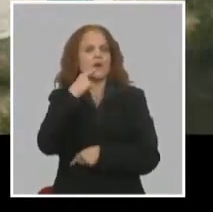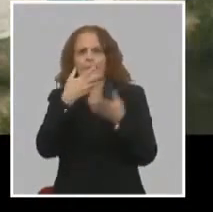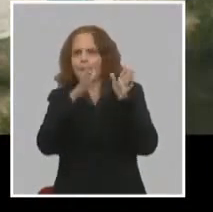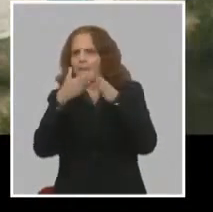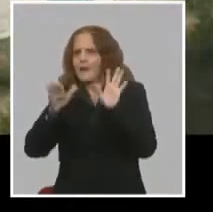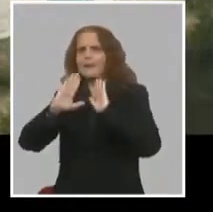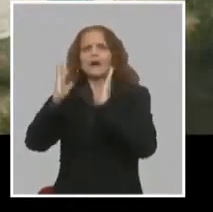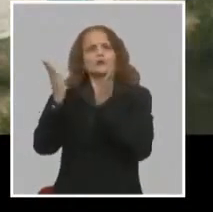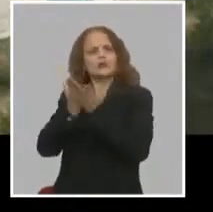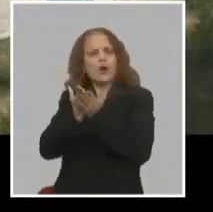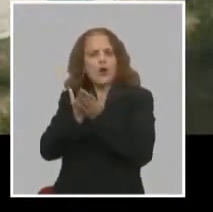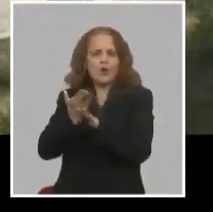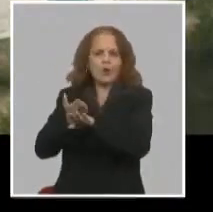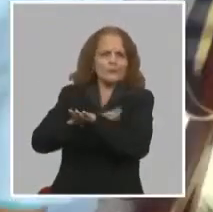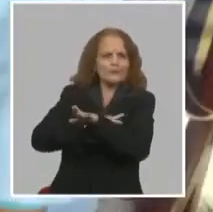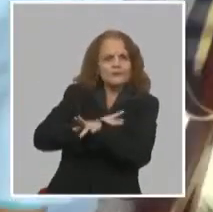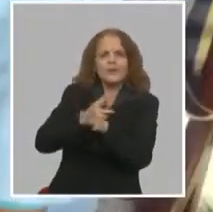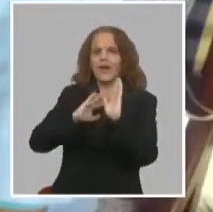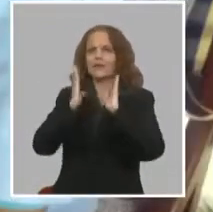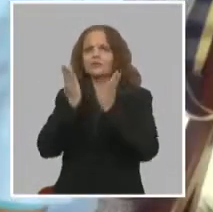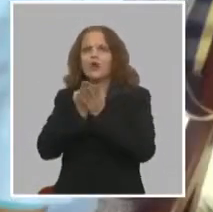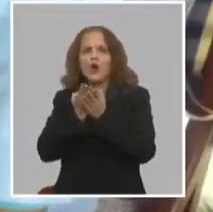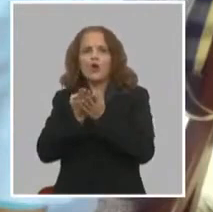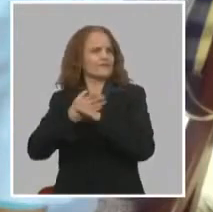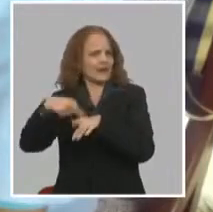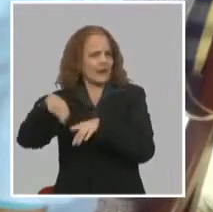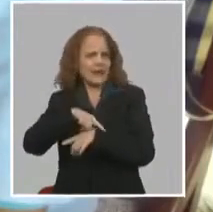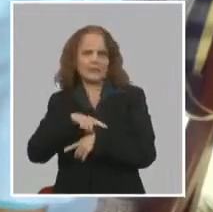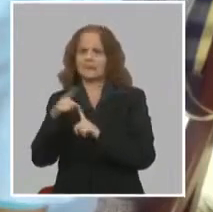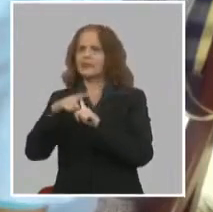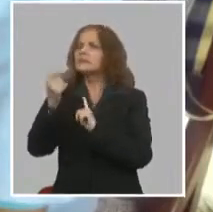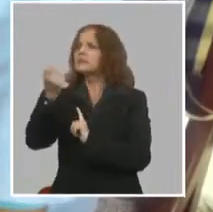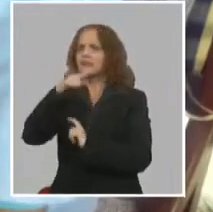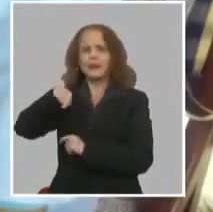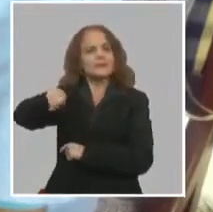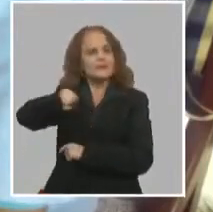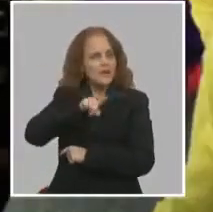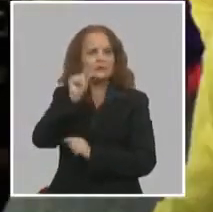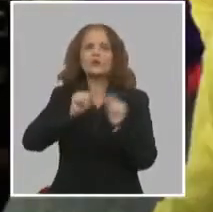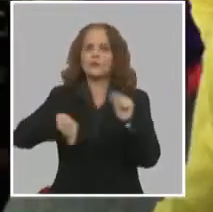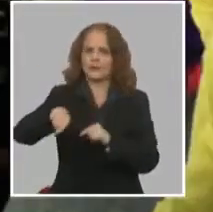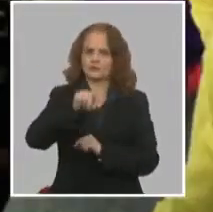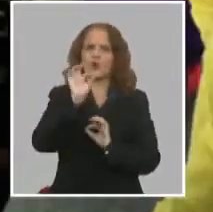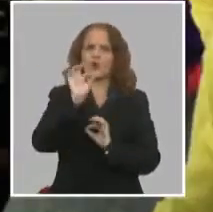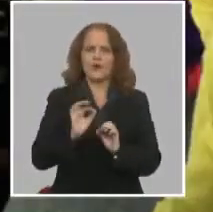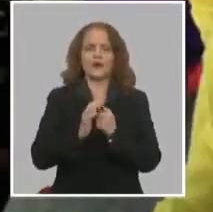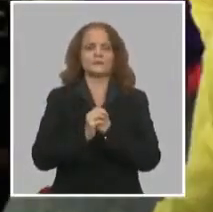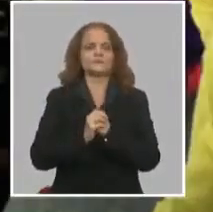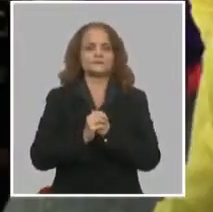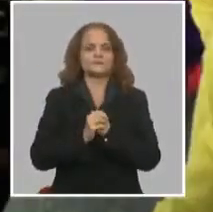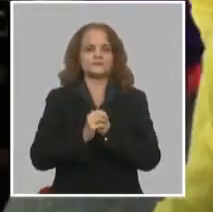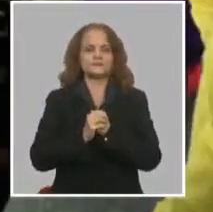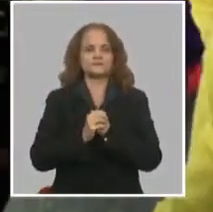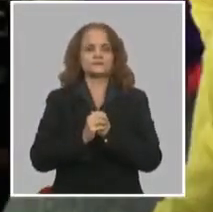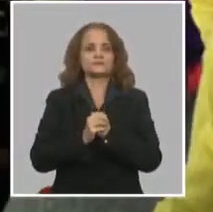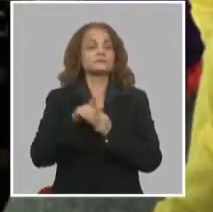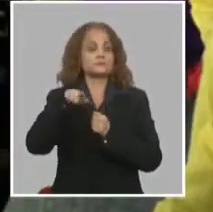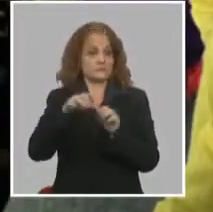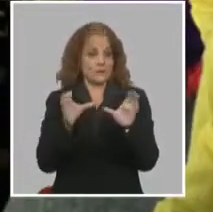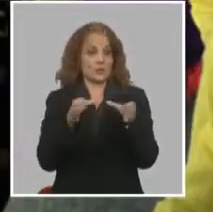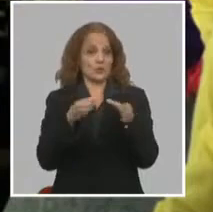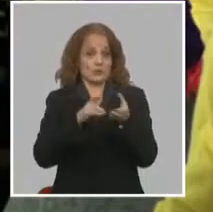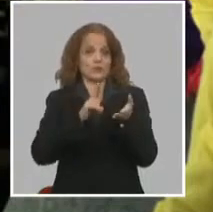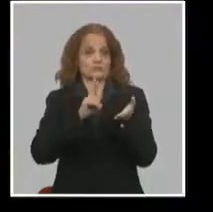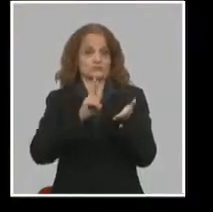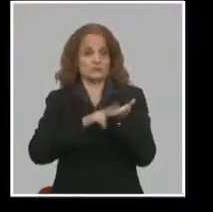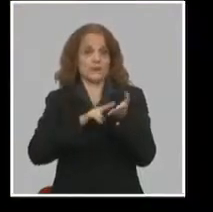la promoción, la prevención, el diagnóstico en todos los pacientes hasta la rehabilitación. La brigada de Nepal también